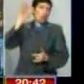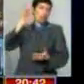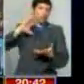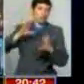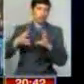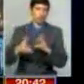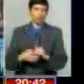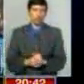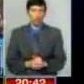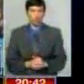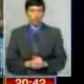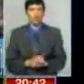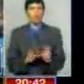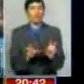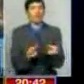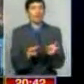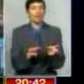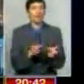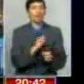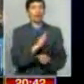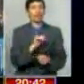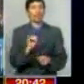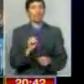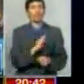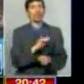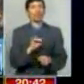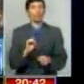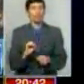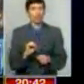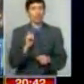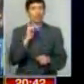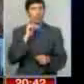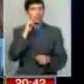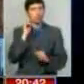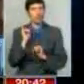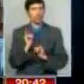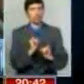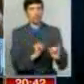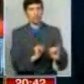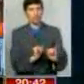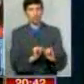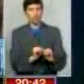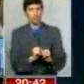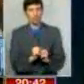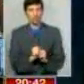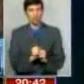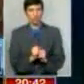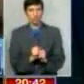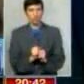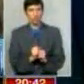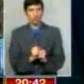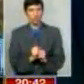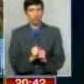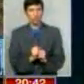Radio Biobío transmitiendo conferencia de prensa de Jorge Sampaoli tras el triunfo de 3-1 sobre la selección de Australia.